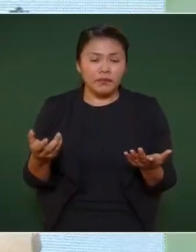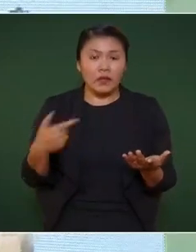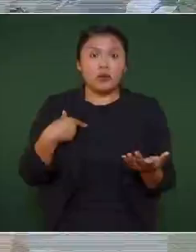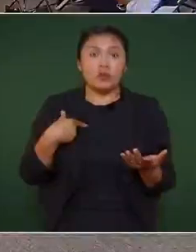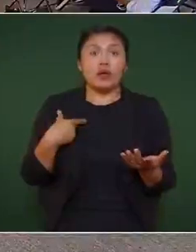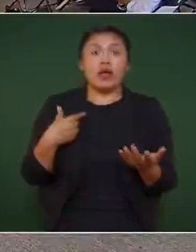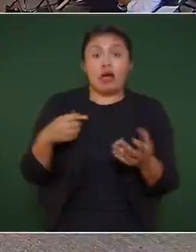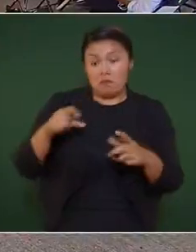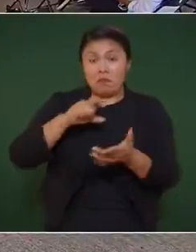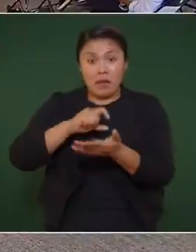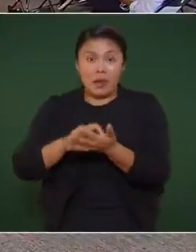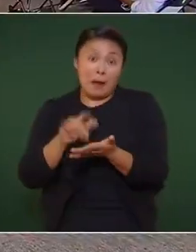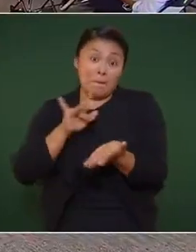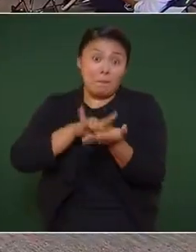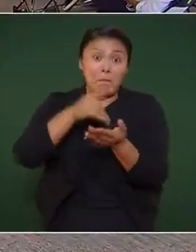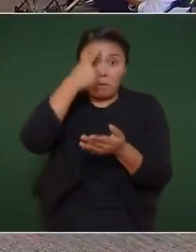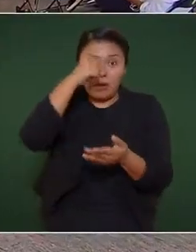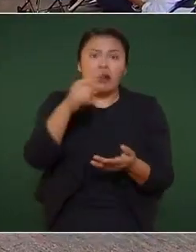vehículo nuevo.